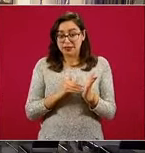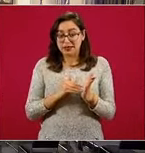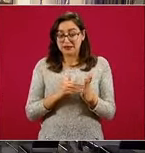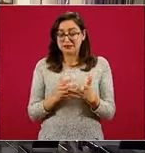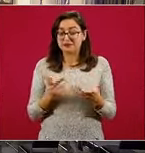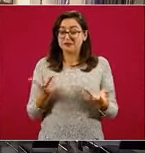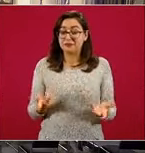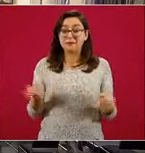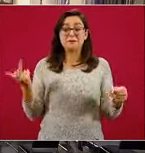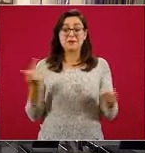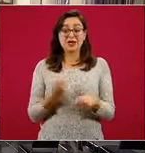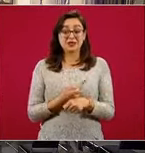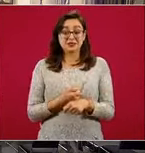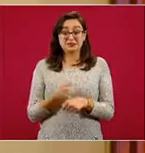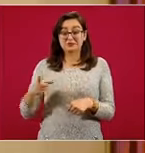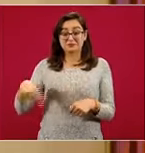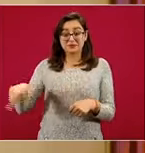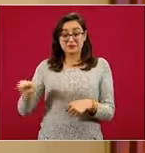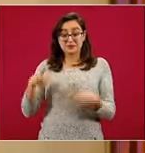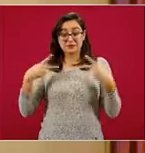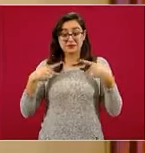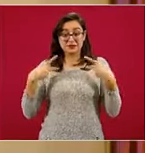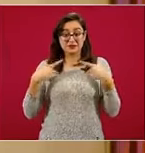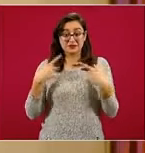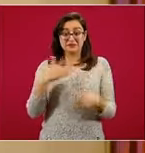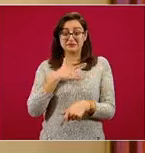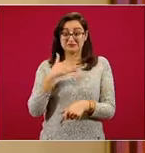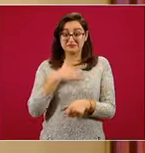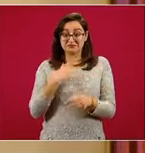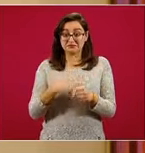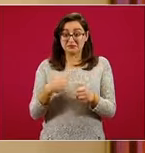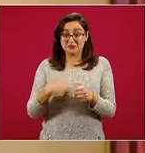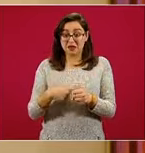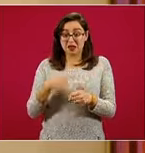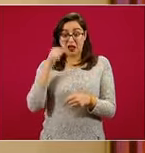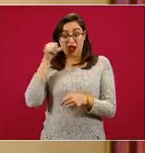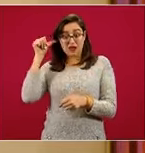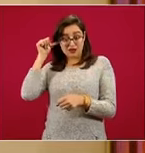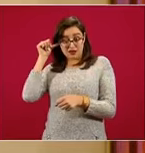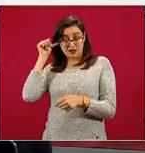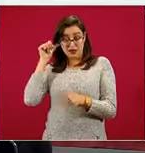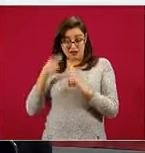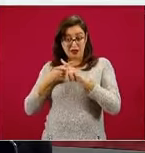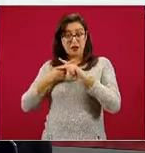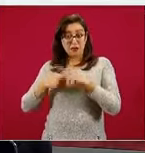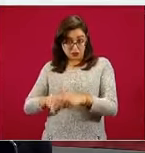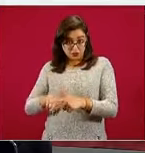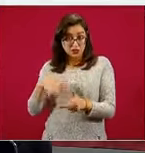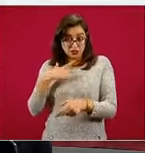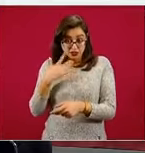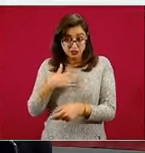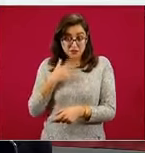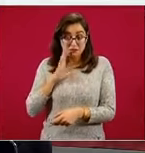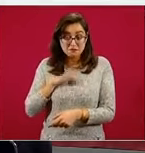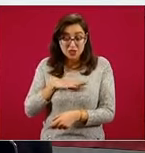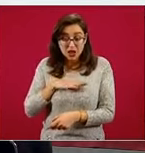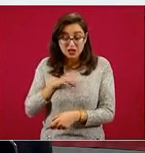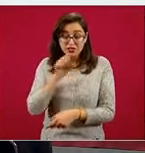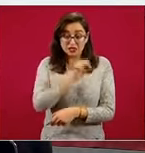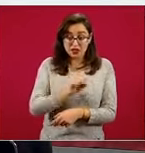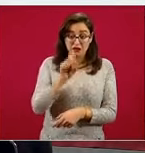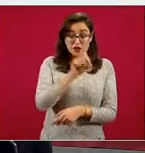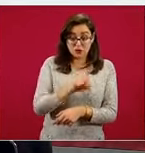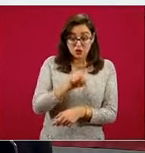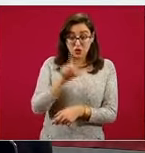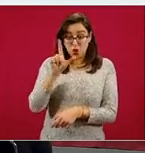personas que iniciaron con signos y síntomas en las últimas 24 horas, o sea que son casos nuevos de la enfermedad entre el sábado y el